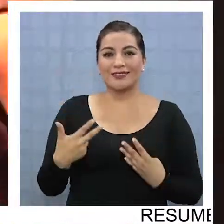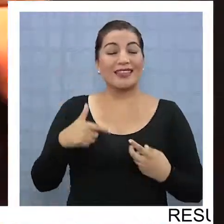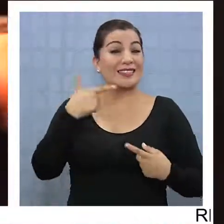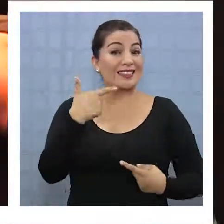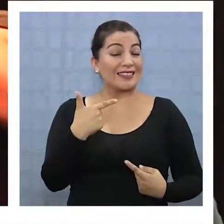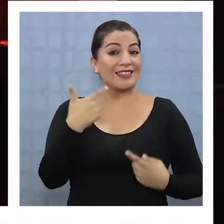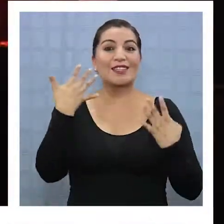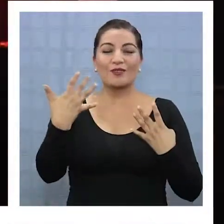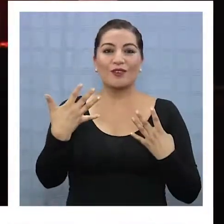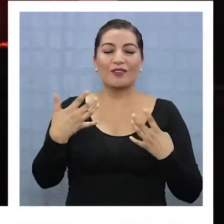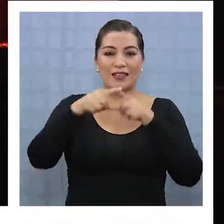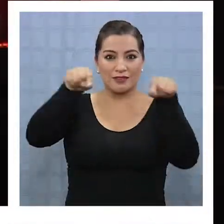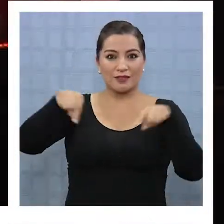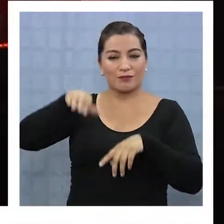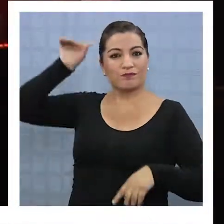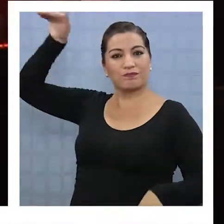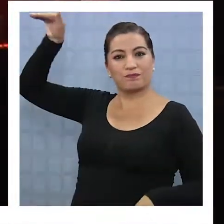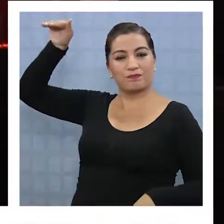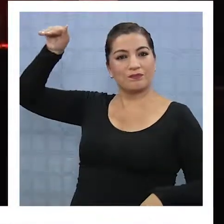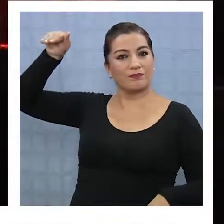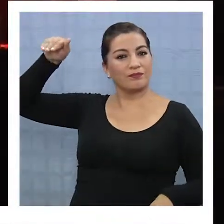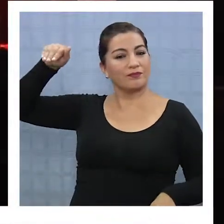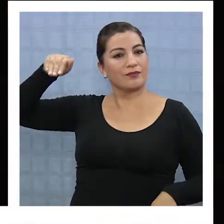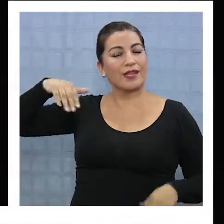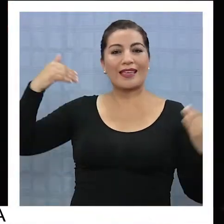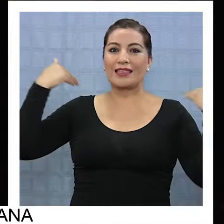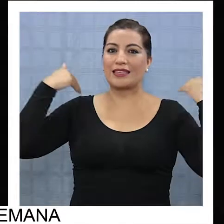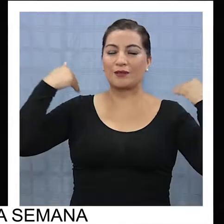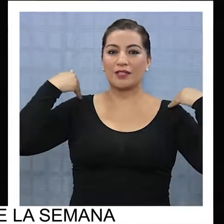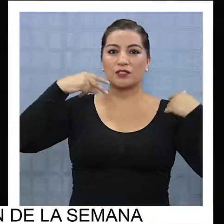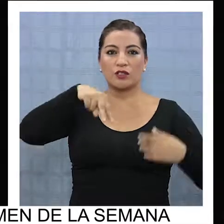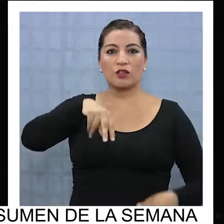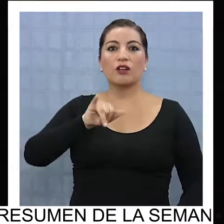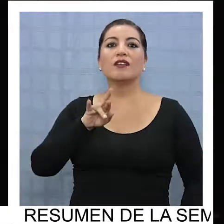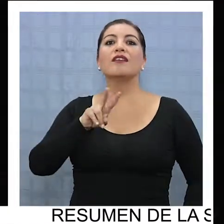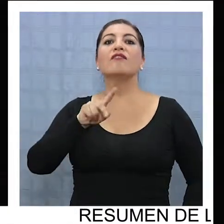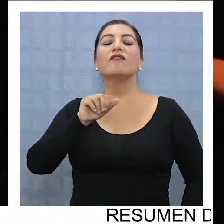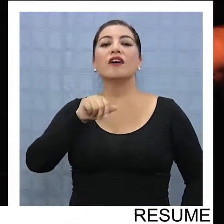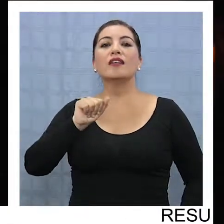Cultural de Alto Hospicio, Gimnasio Colegio Nirvana, Centro de